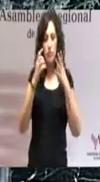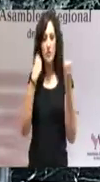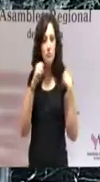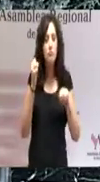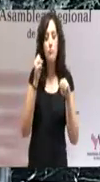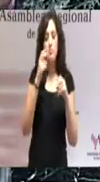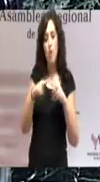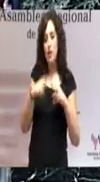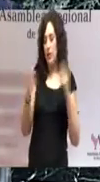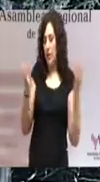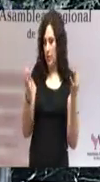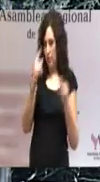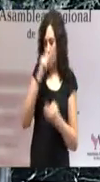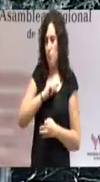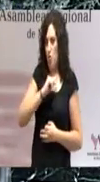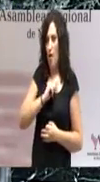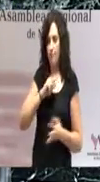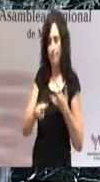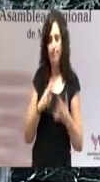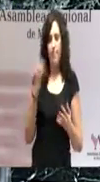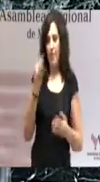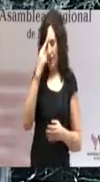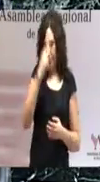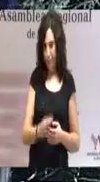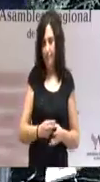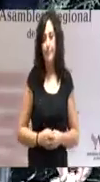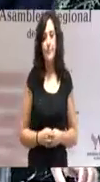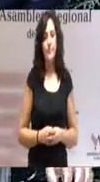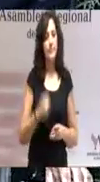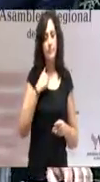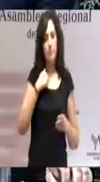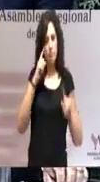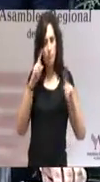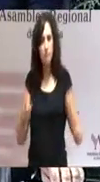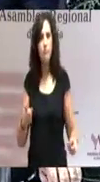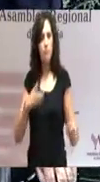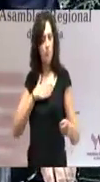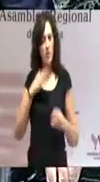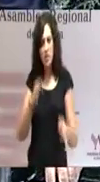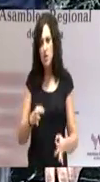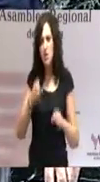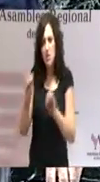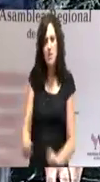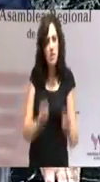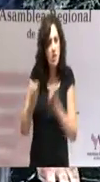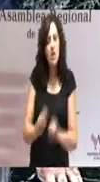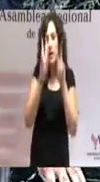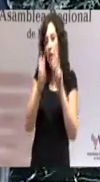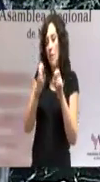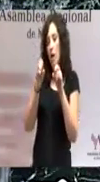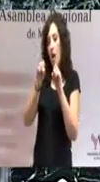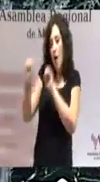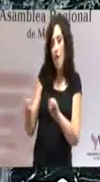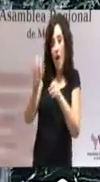Miren, yo estoy dispuesto, defiendo y lo defenderé siempre, la eliminación de aforados como me comprometí en el